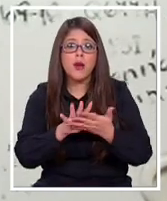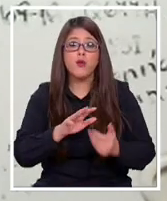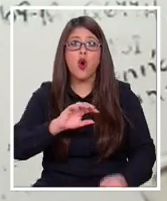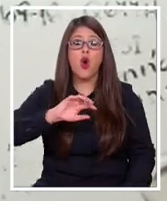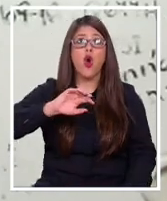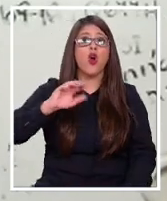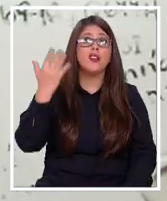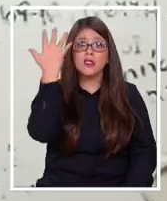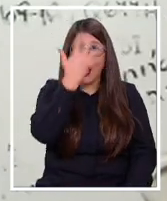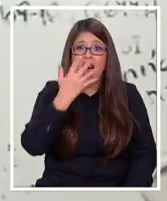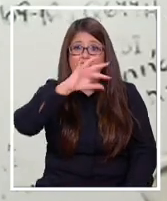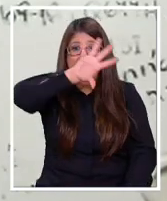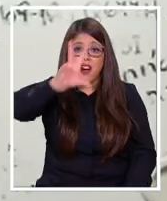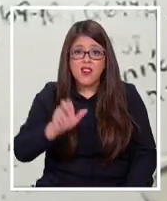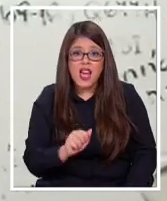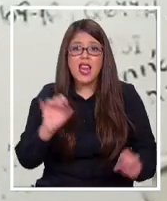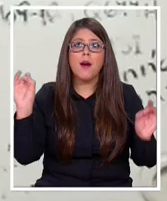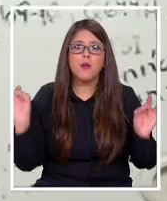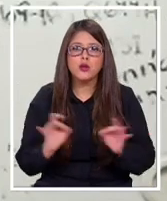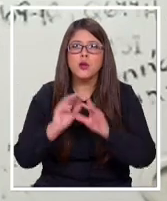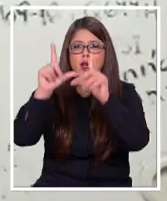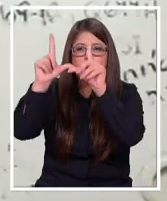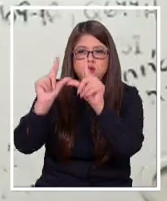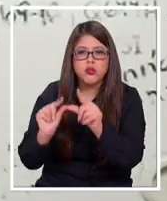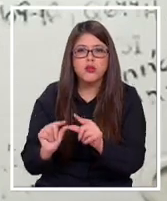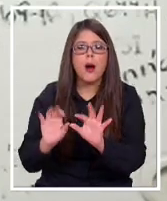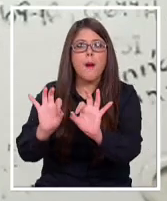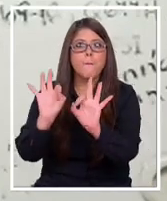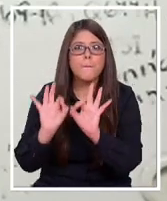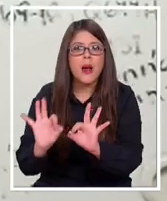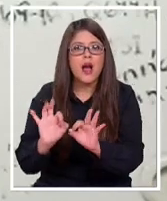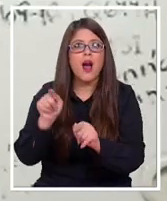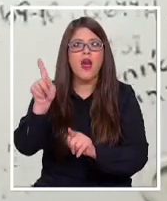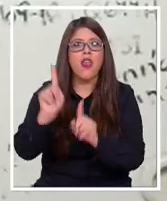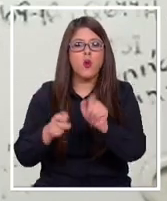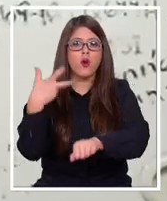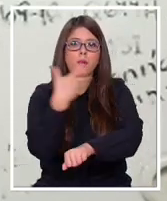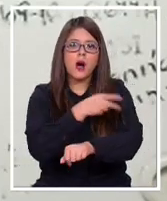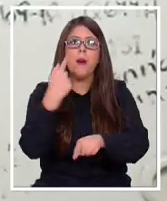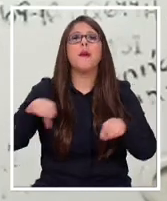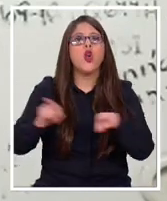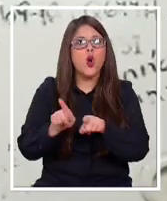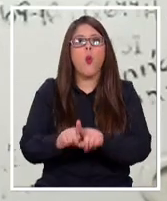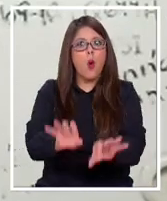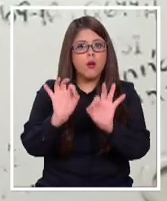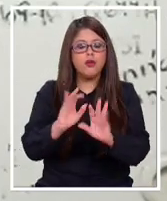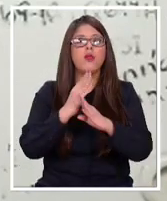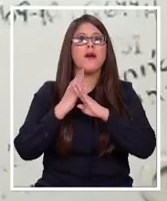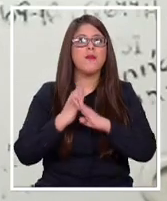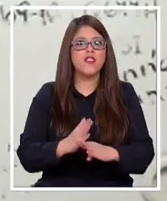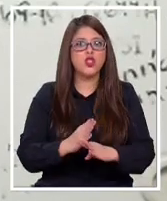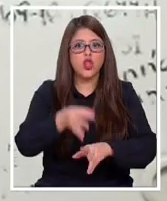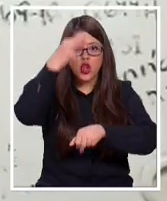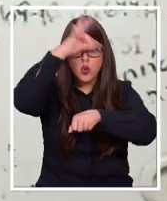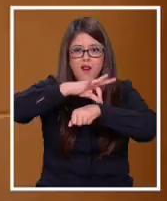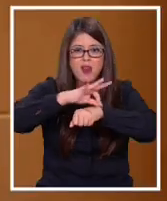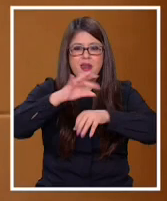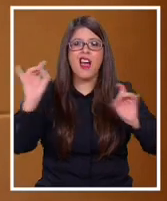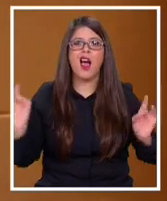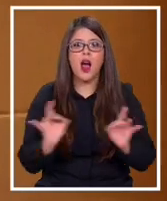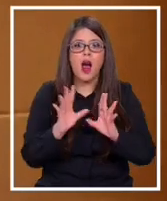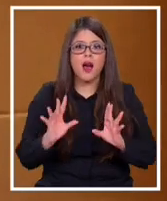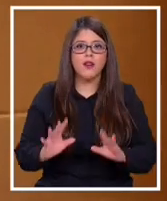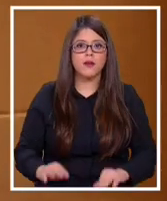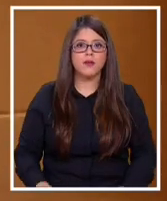sudafricana, pueden reducir la eficacia de algunas de estas vacunas, pero estas siguen siendo eficaces en la prevención de una enfermedad más grave.